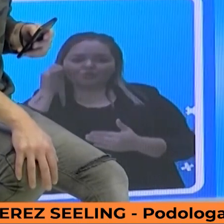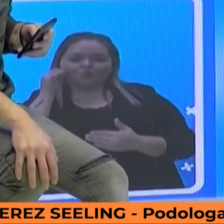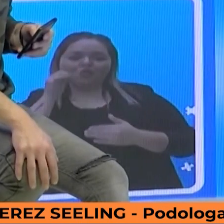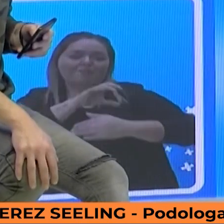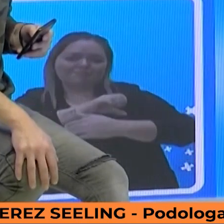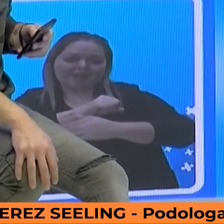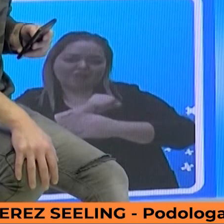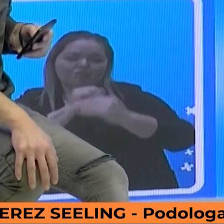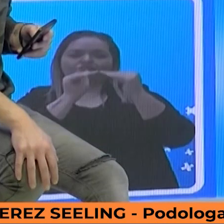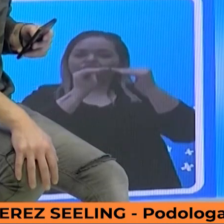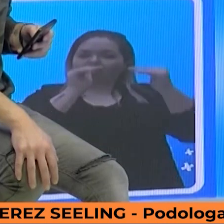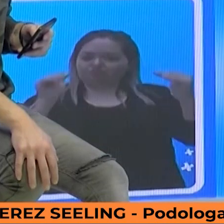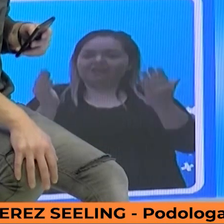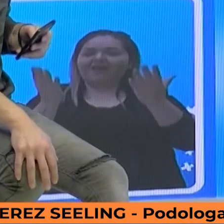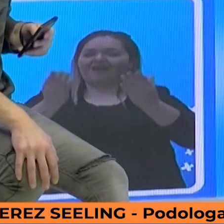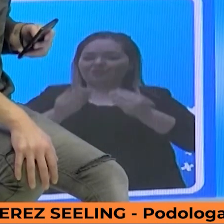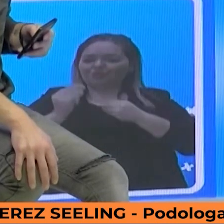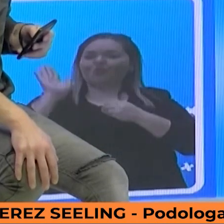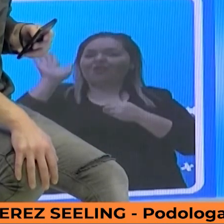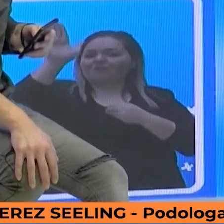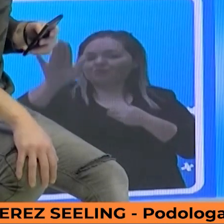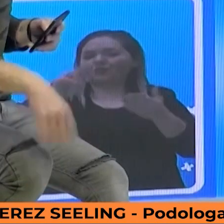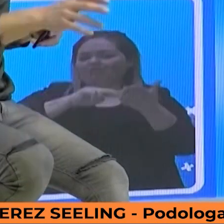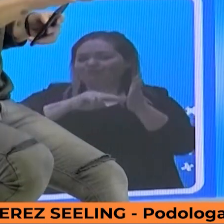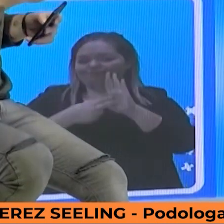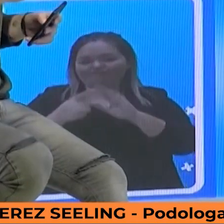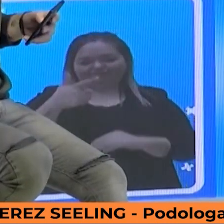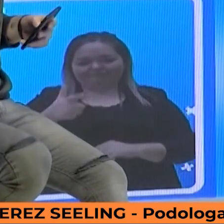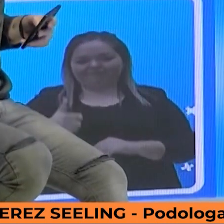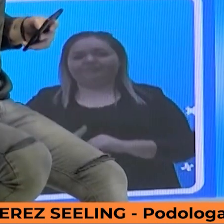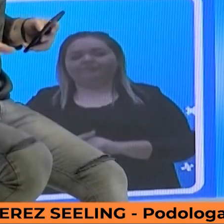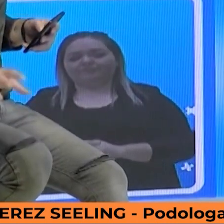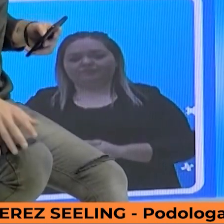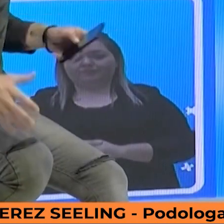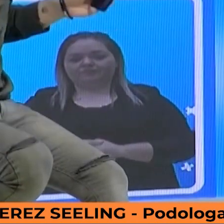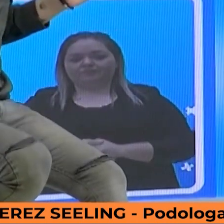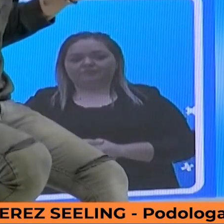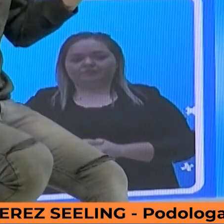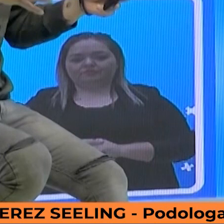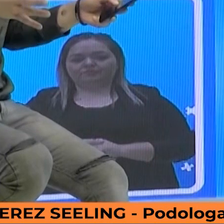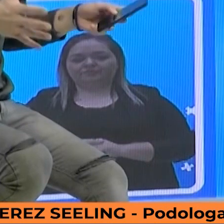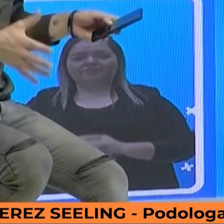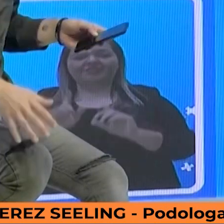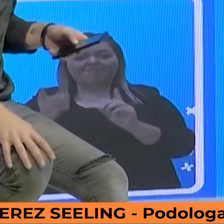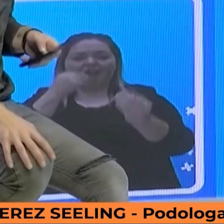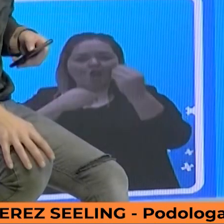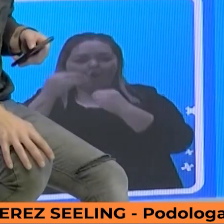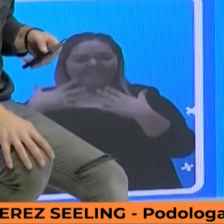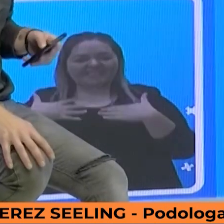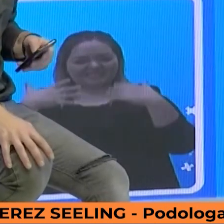sea, esto se armó hace muy poquito, entonces... Hay algunas cosas a definir todavía. Hay algunas cosas pero, a definir. Pero la idea ya